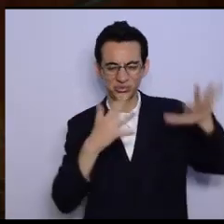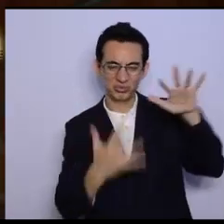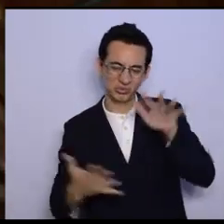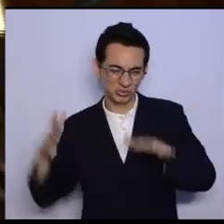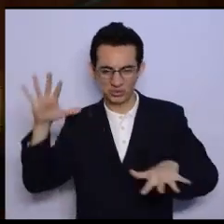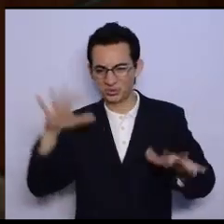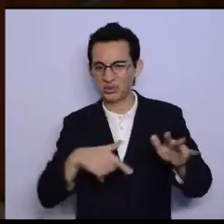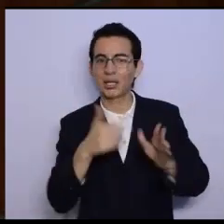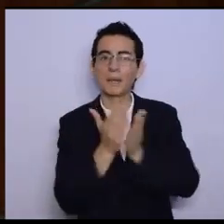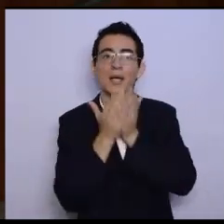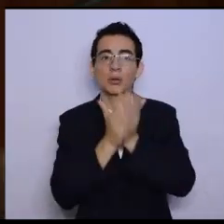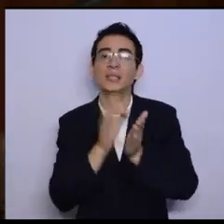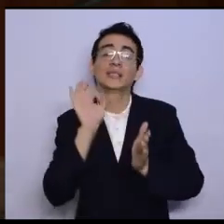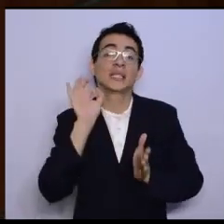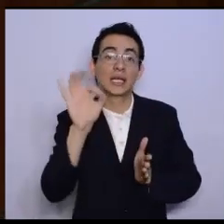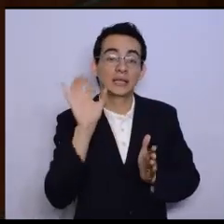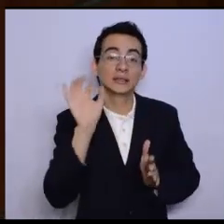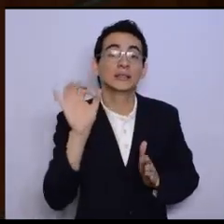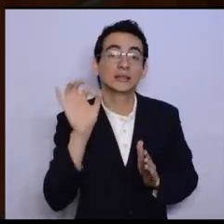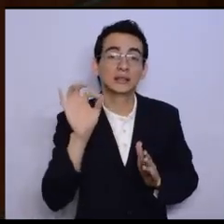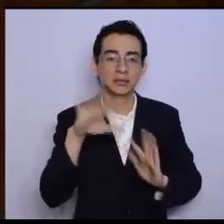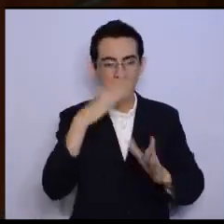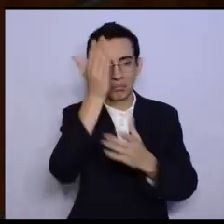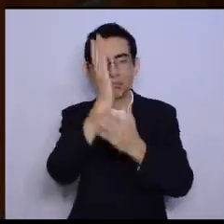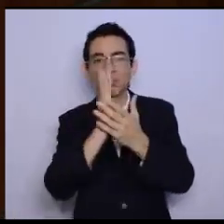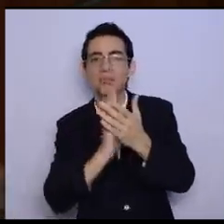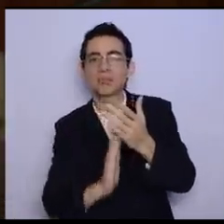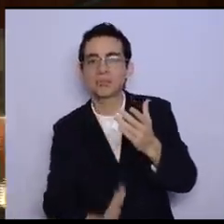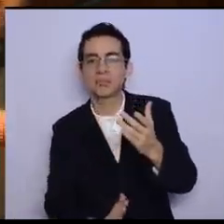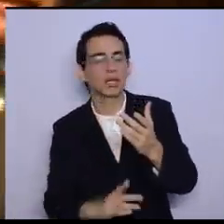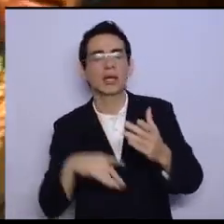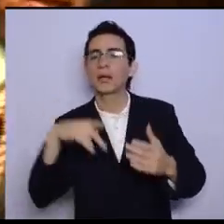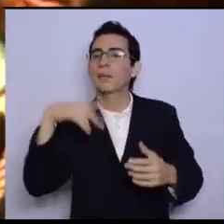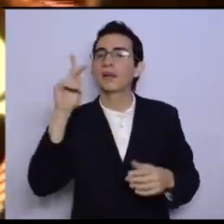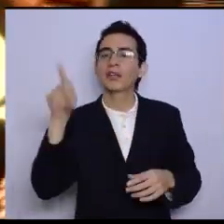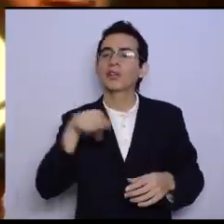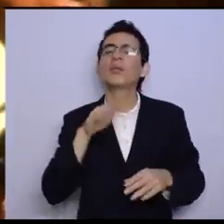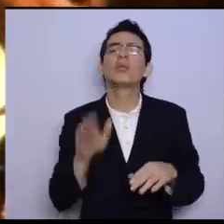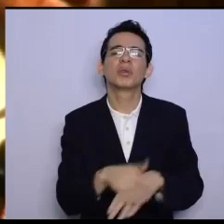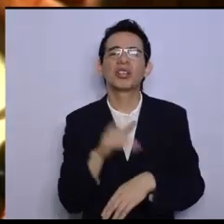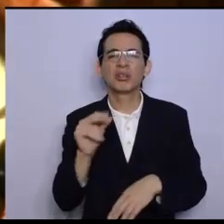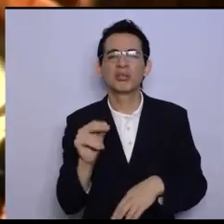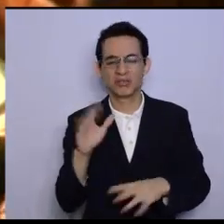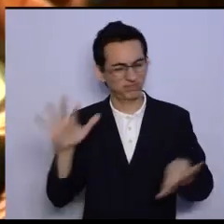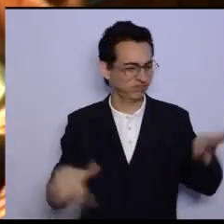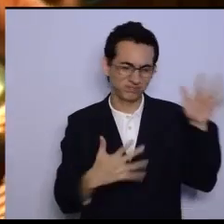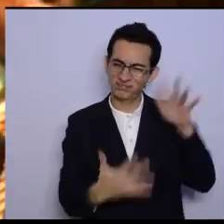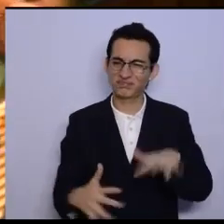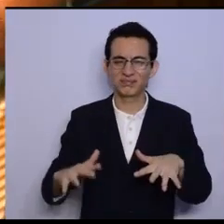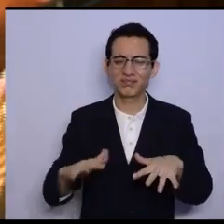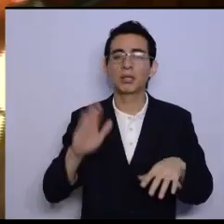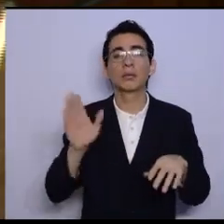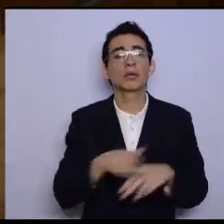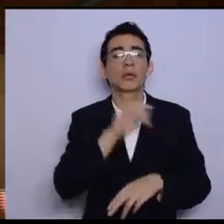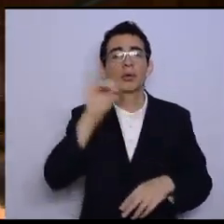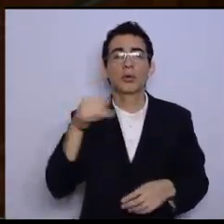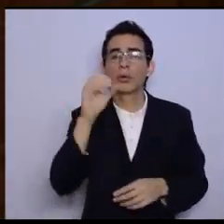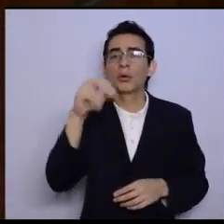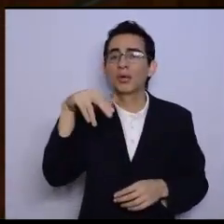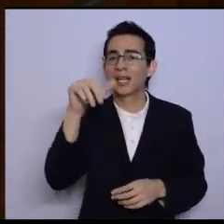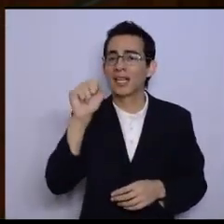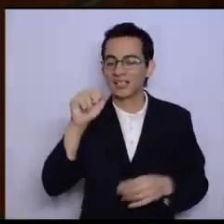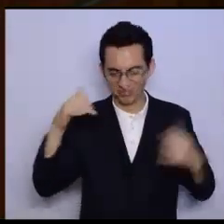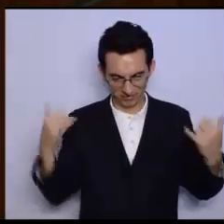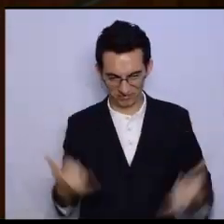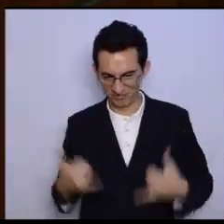Dios. ¿Tratando con quién? Con Jonás. En su desobediencia, no era maleable. Hubo un momento en que